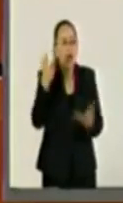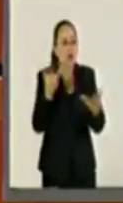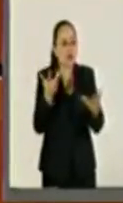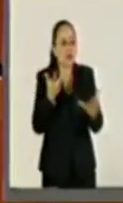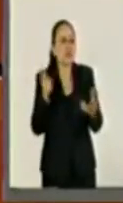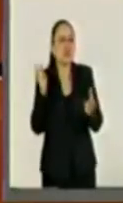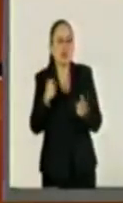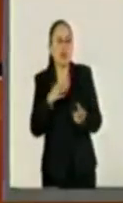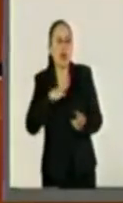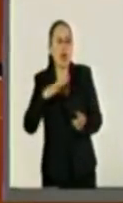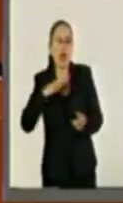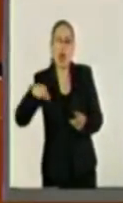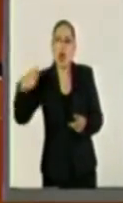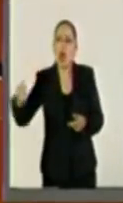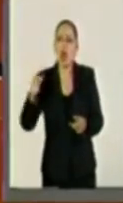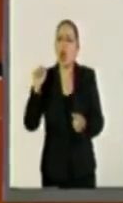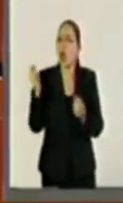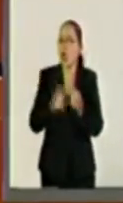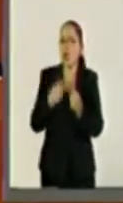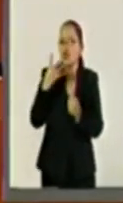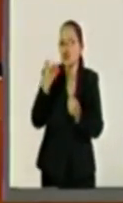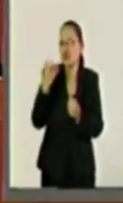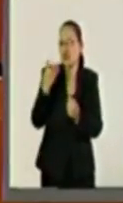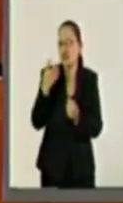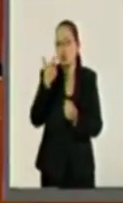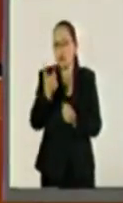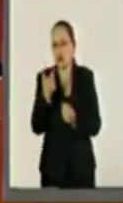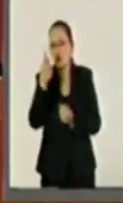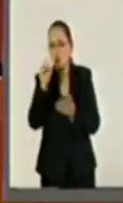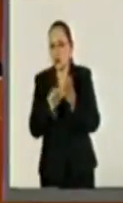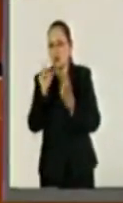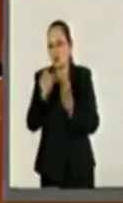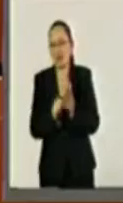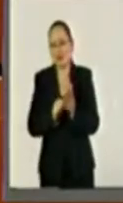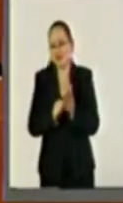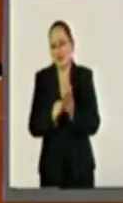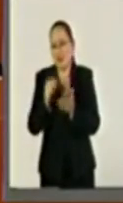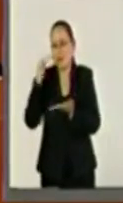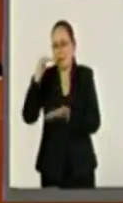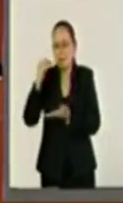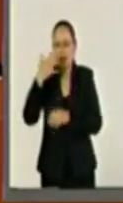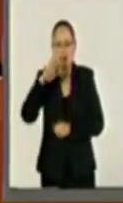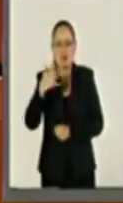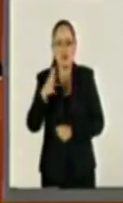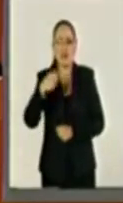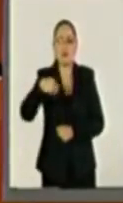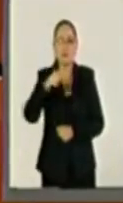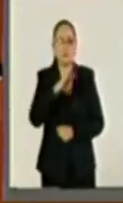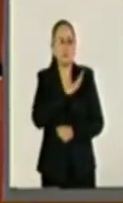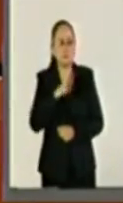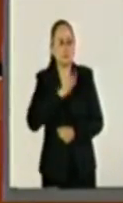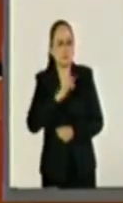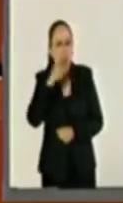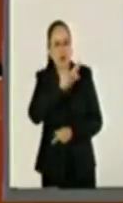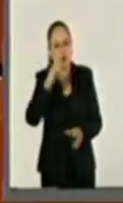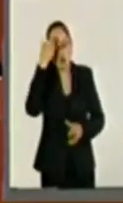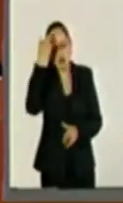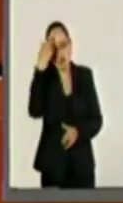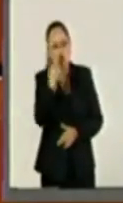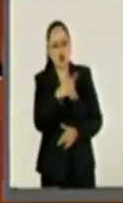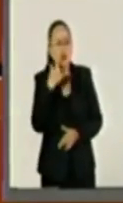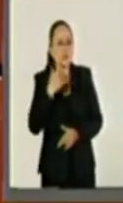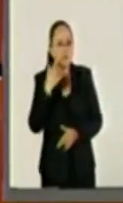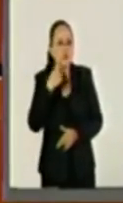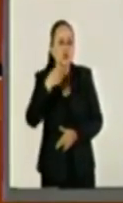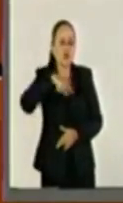al patrón más allá de 400 pesos mensuales. Por ello, a fin de reivindicar y reconocer el esfuerzo de quienes